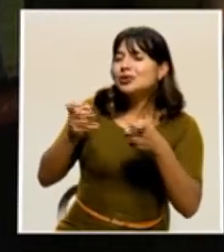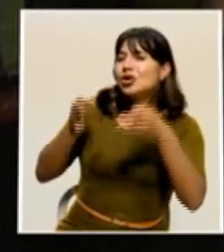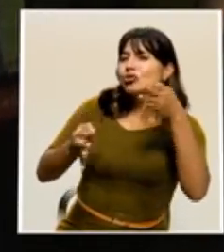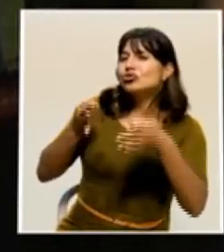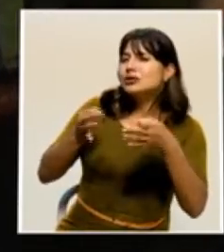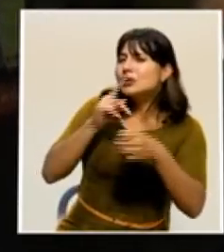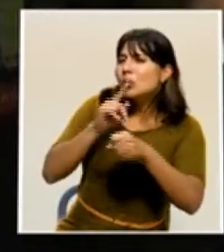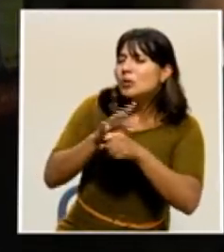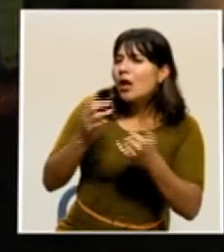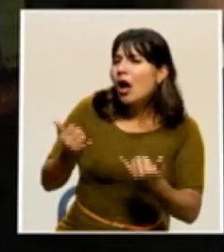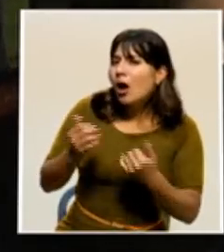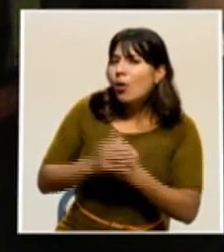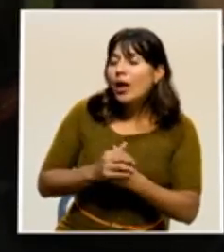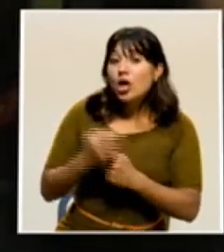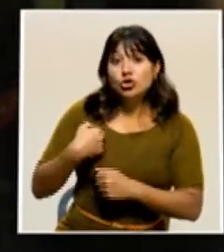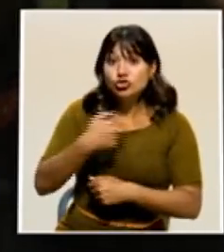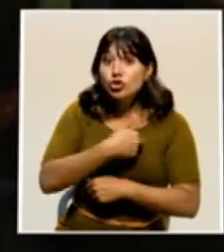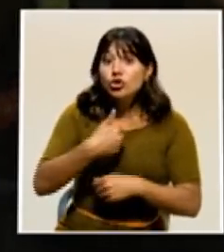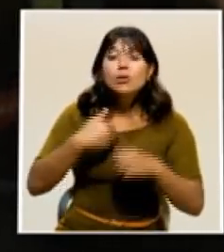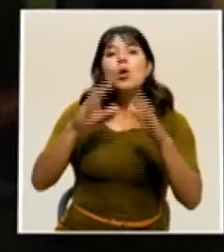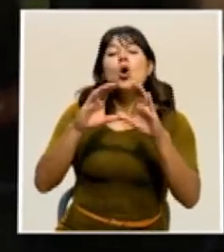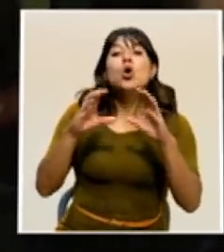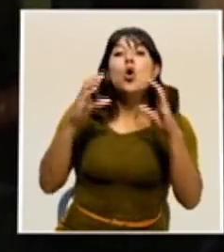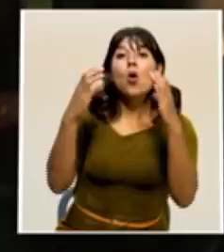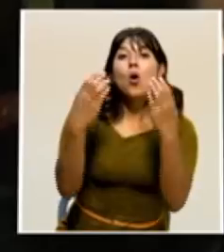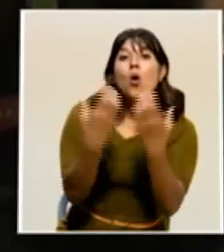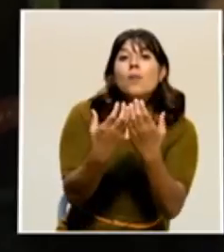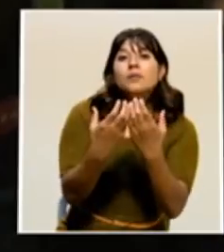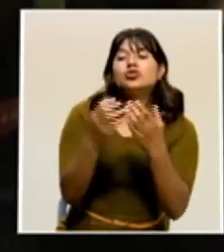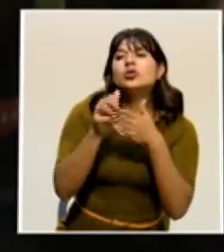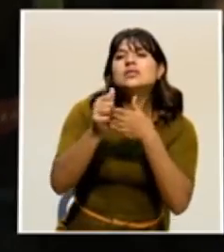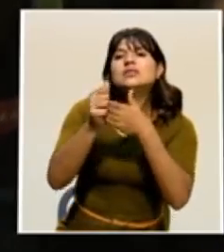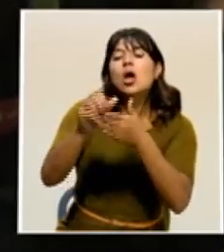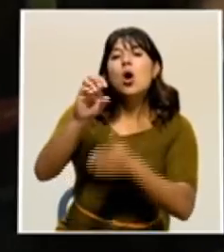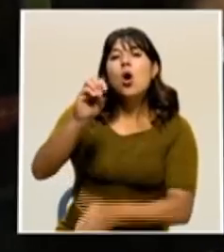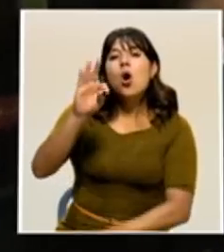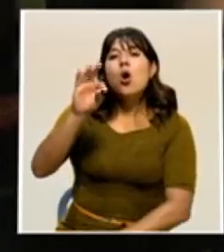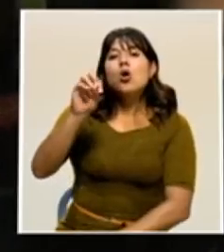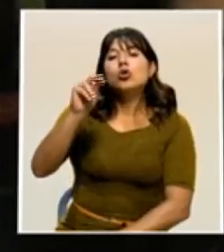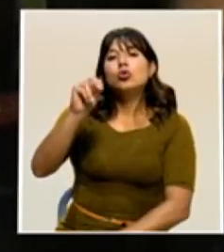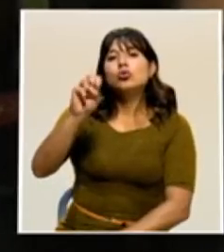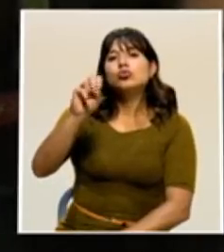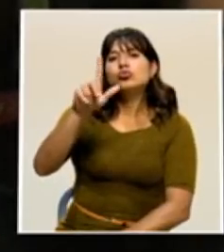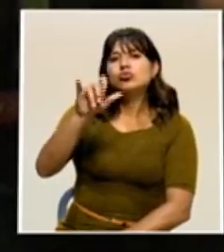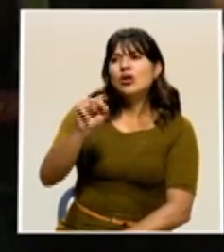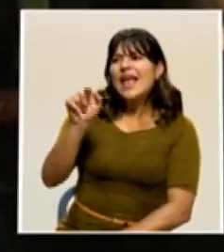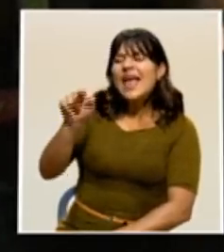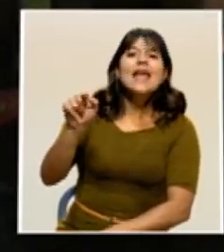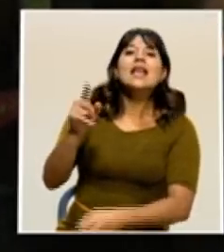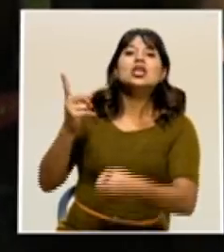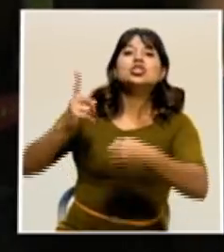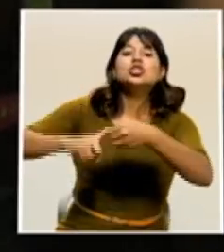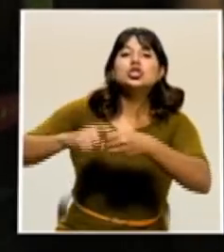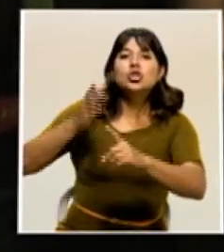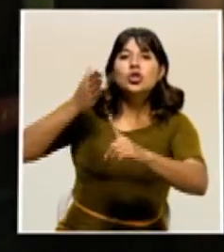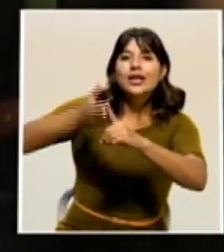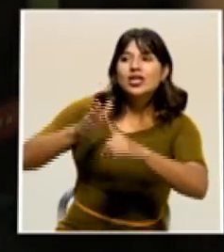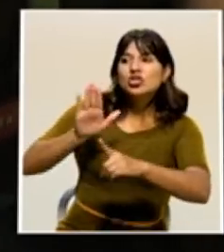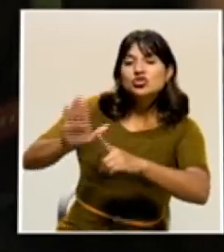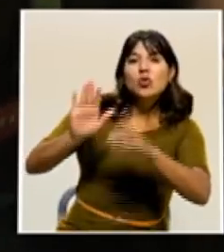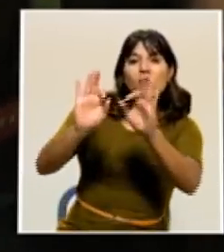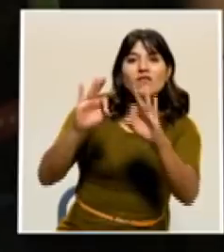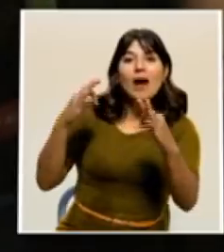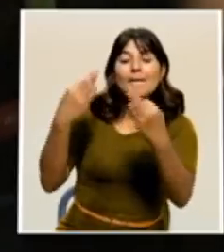comprometida? Tenemos una comisión del cemento direccionada por Otón Solís Fallas, socio directo, su